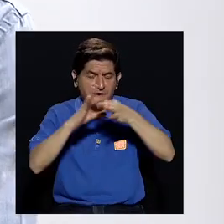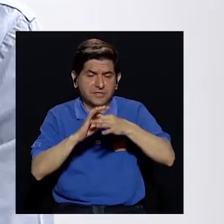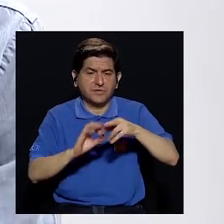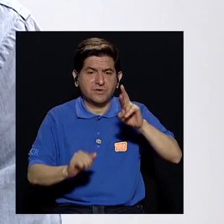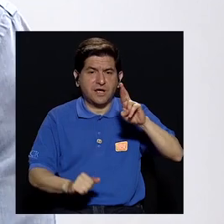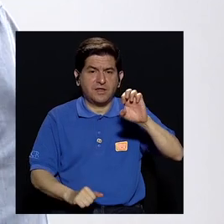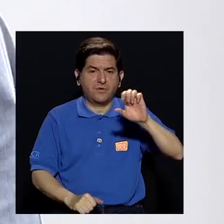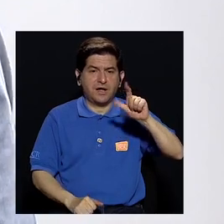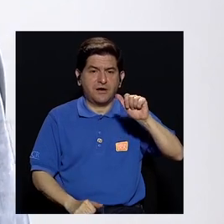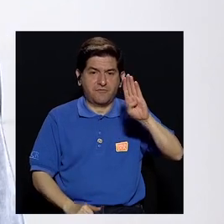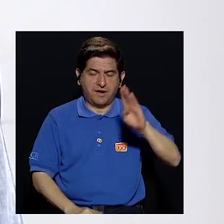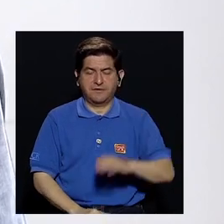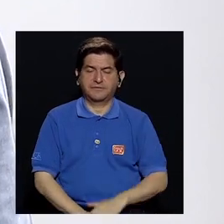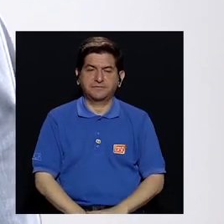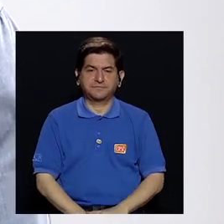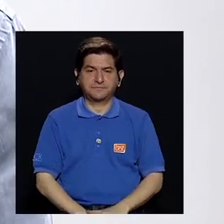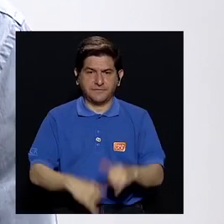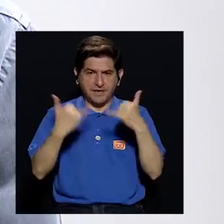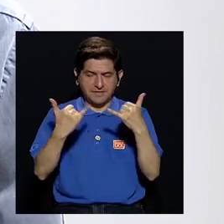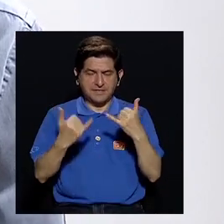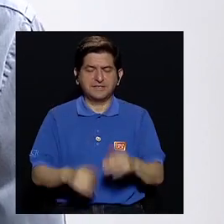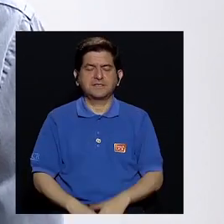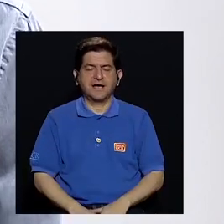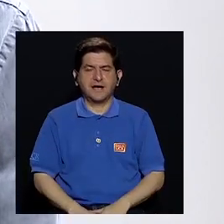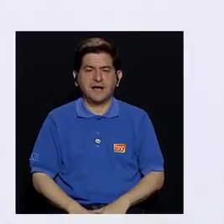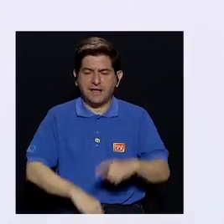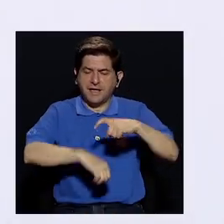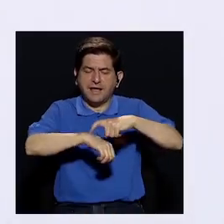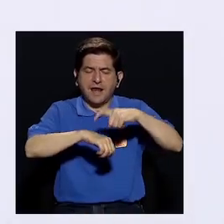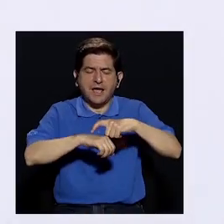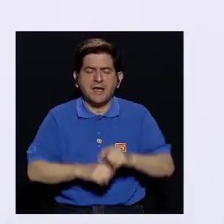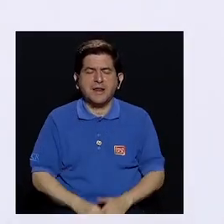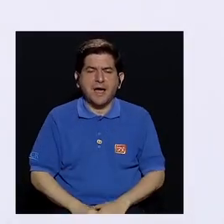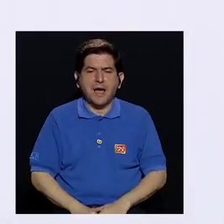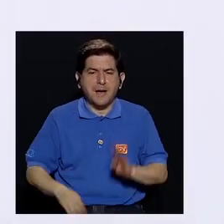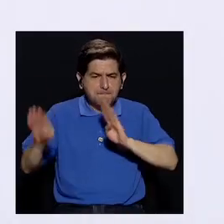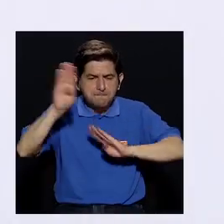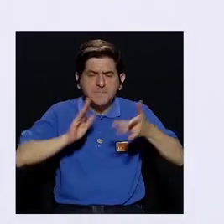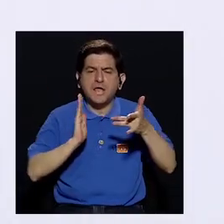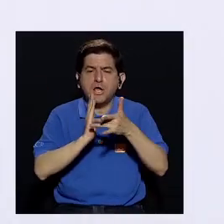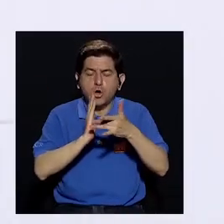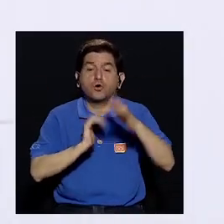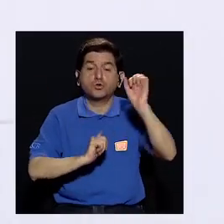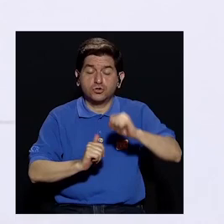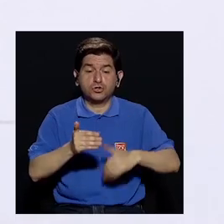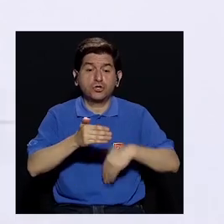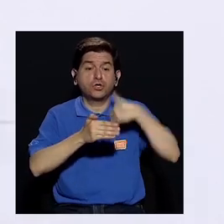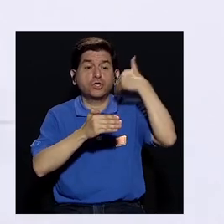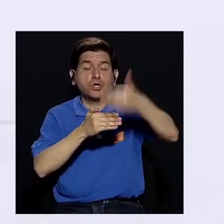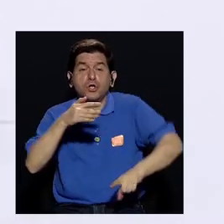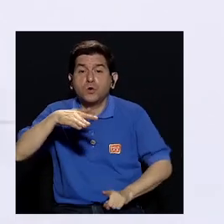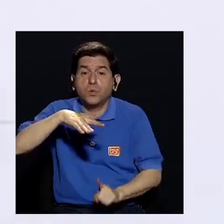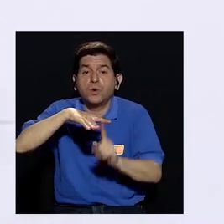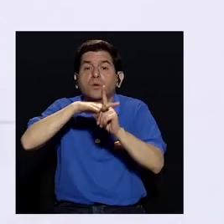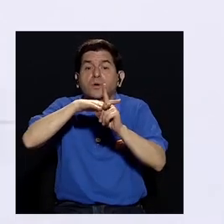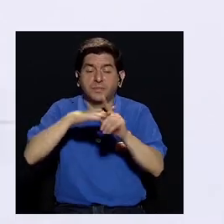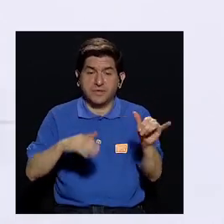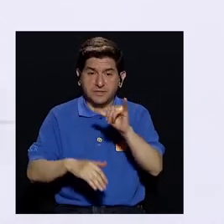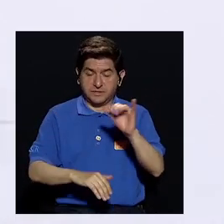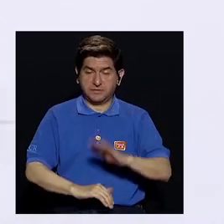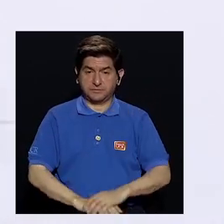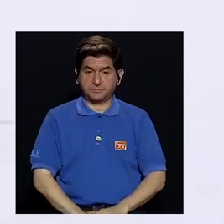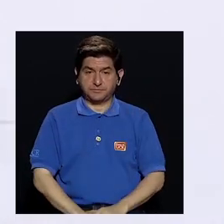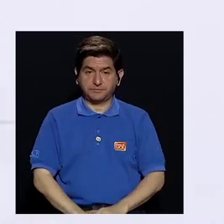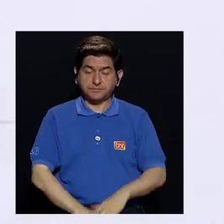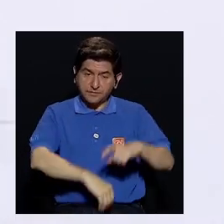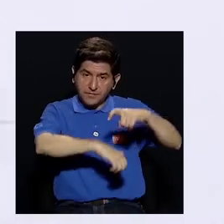tan interesante que usted no estaba haciendo jorge sobre relap bueno ya estamos en la era biotecnológica estamos en la